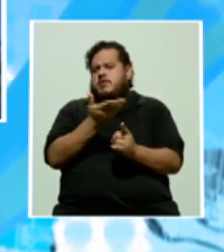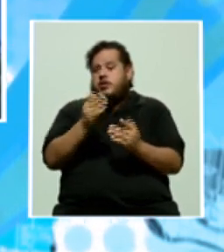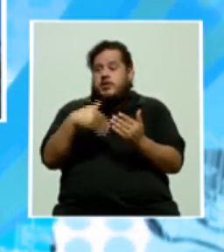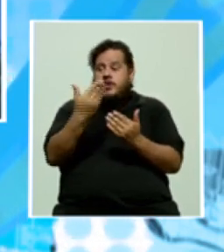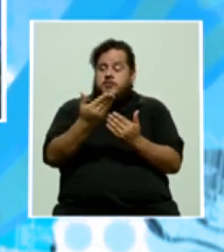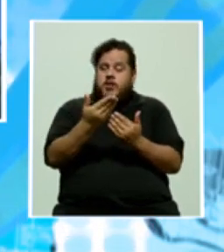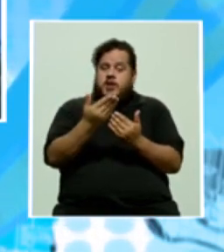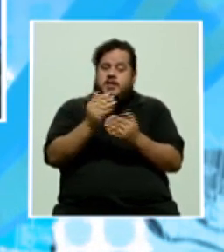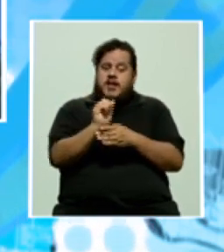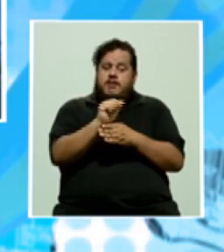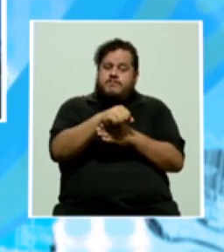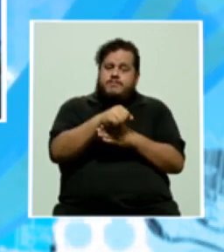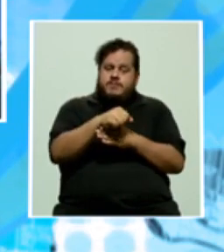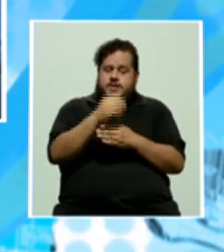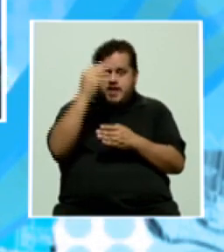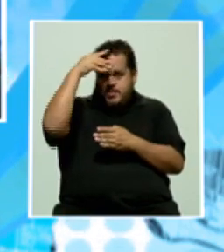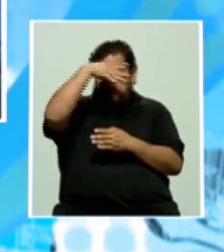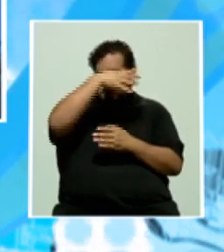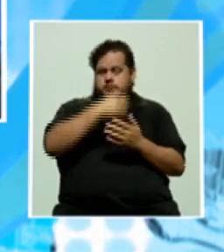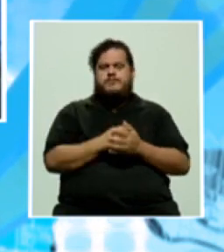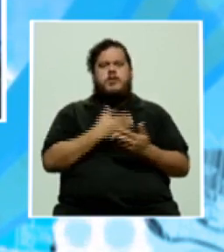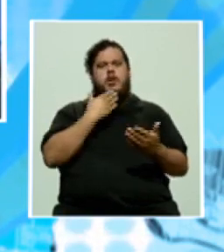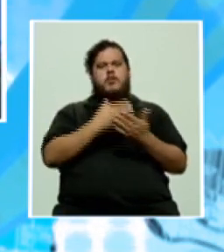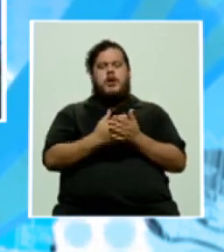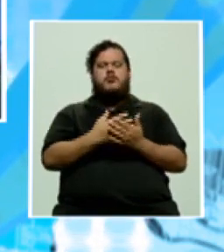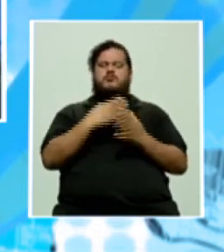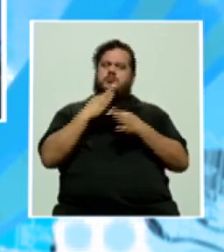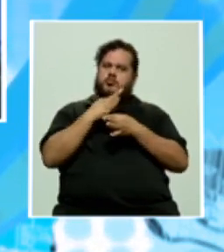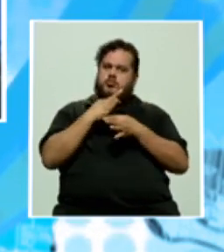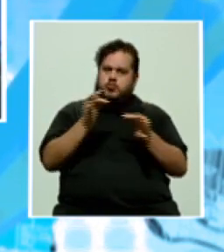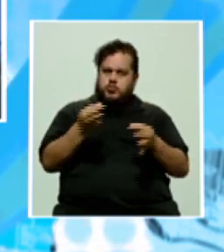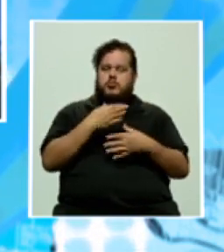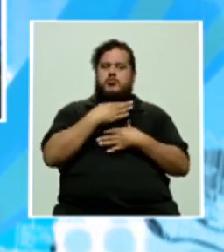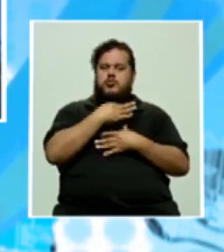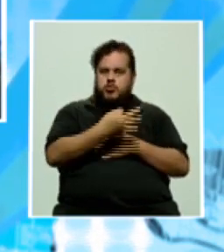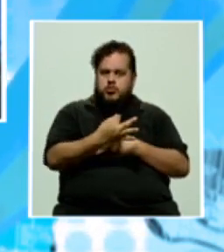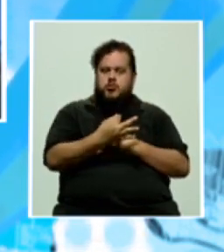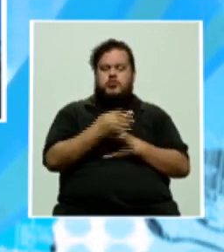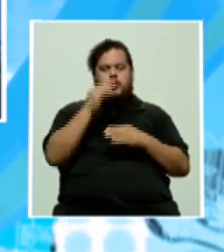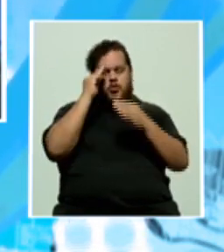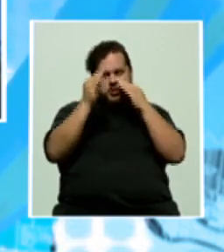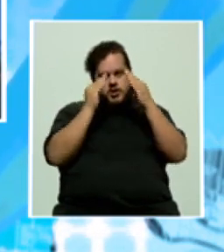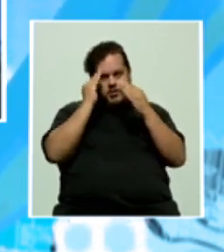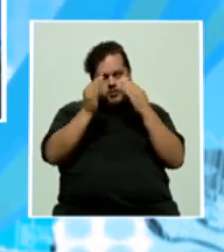Bueno, buenas noches a todos. Un gusto de saludar a todos los